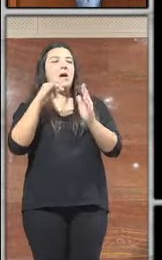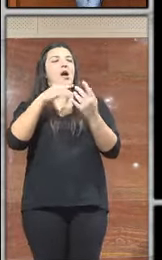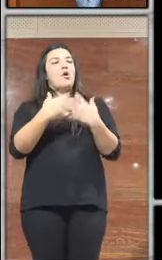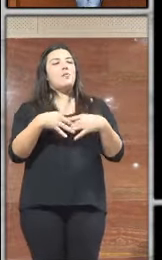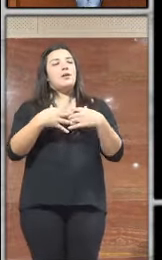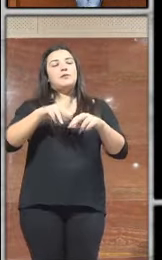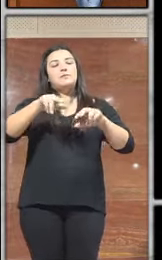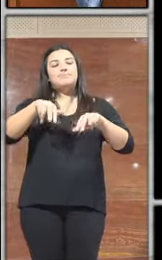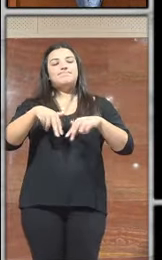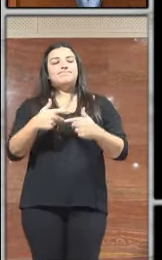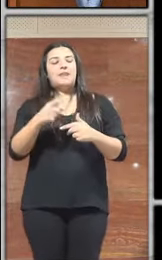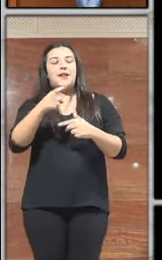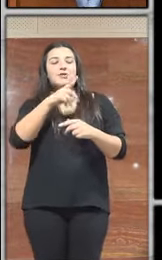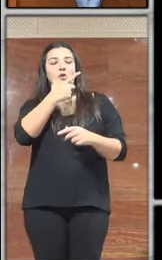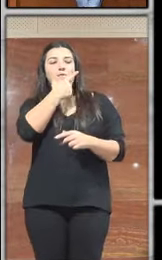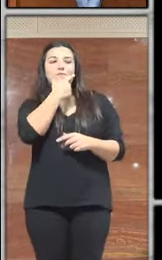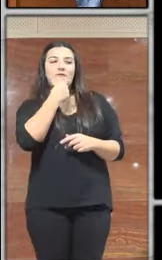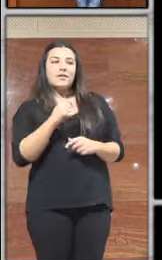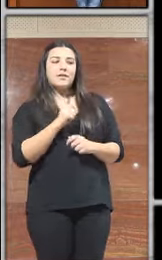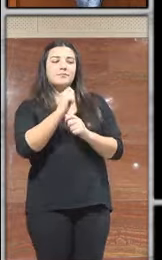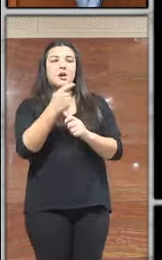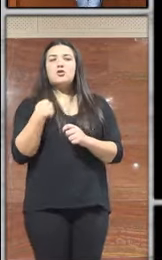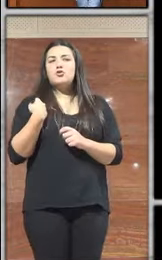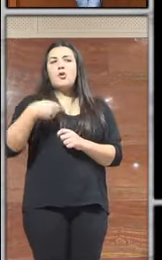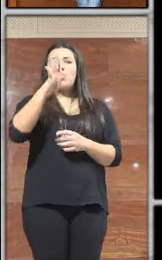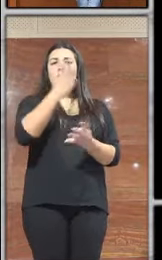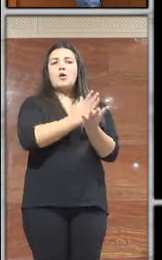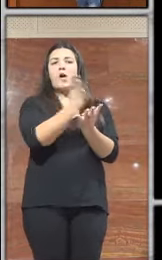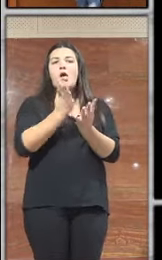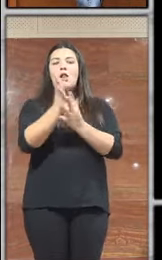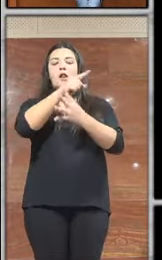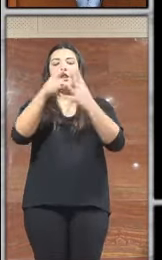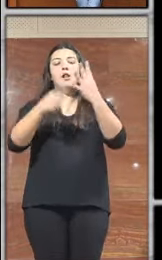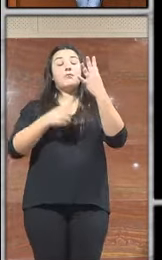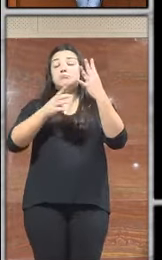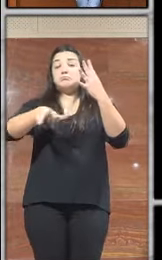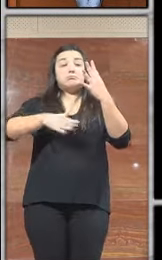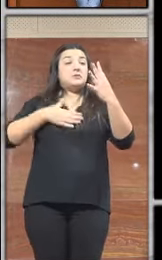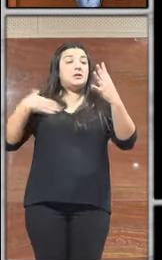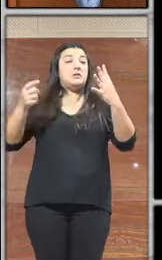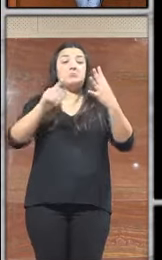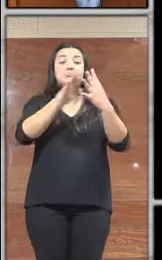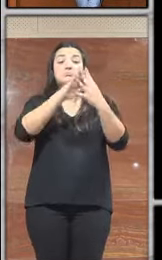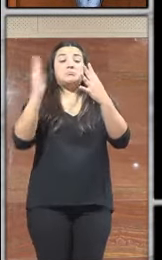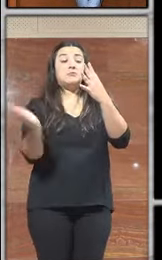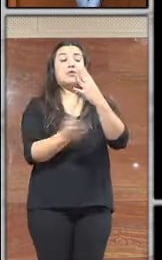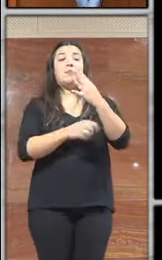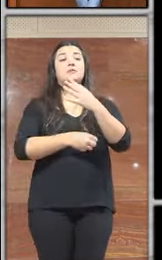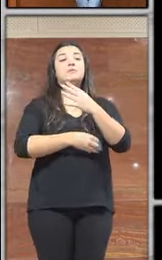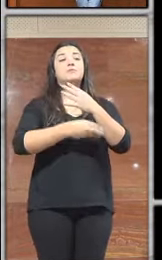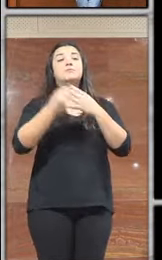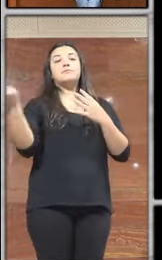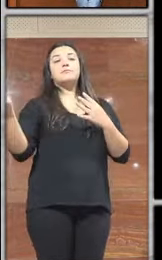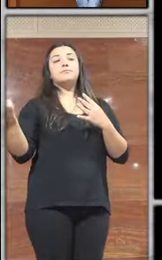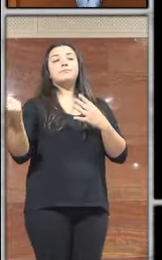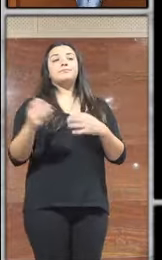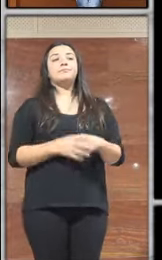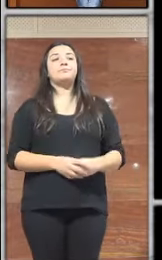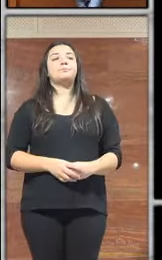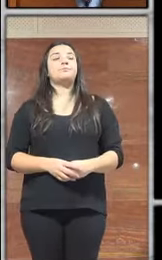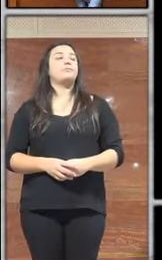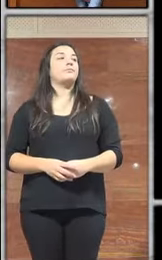que lo simplifique, ¿no? Que me dé mis cuatro opciones que yo quiero y que me tape todo lo demás, que a mí no me genera más que ruido. Y